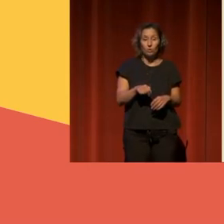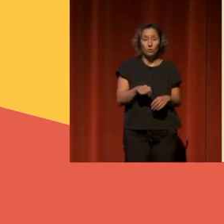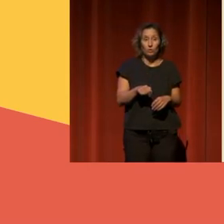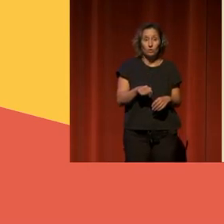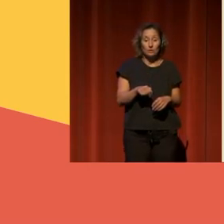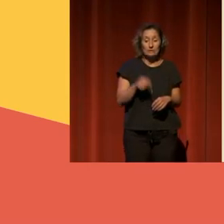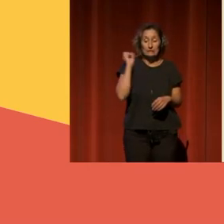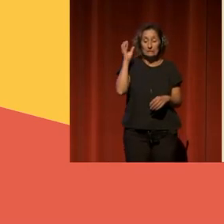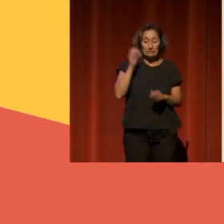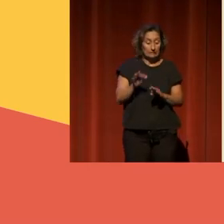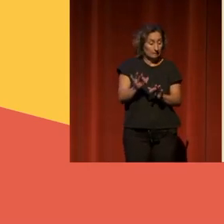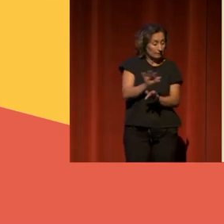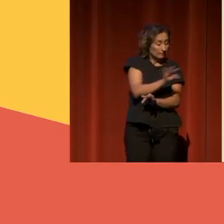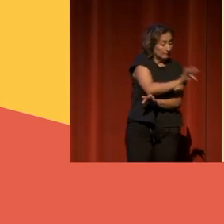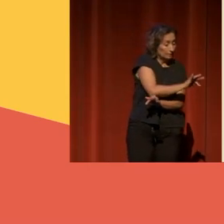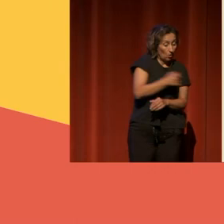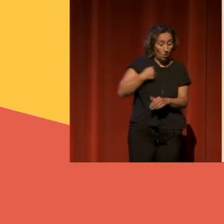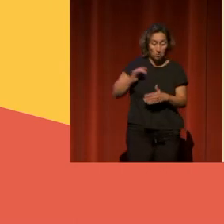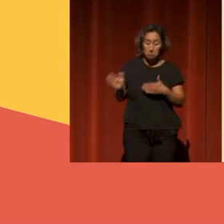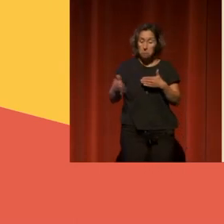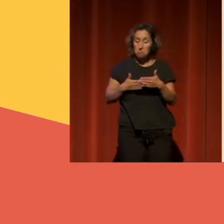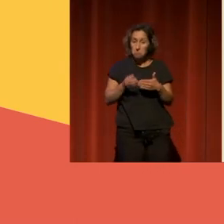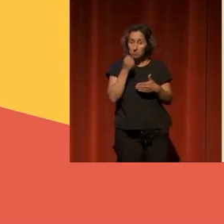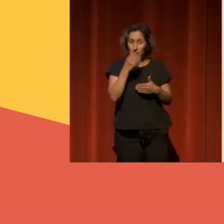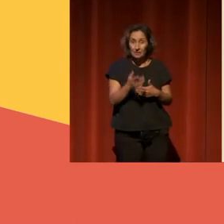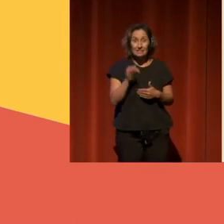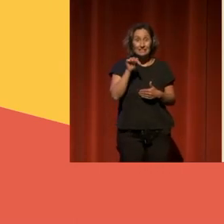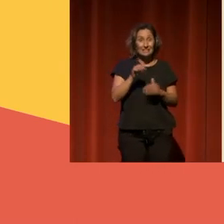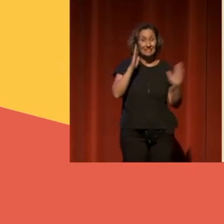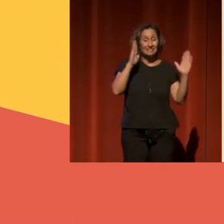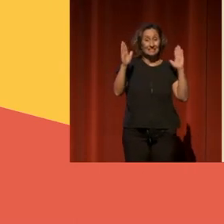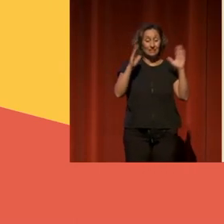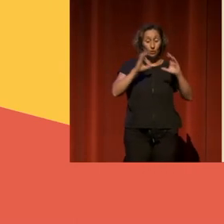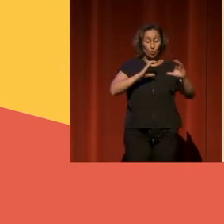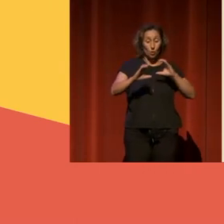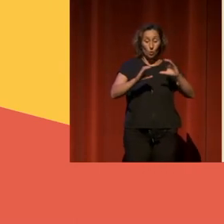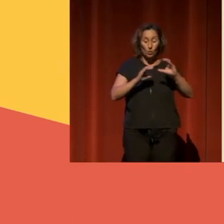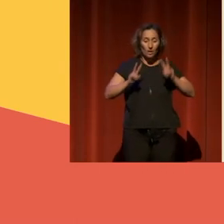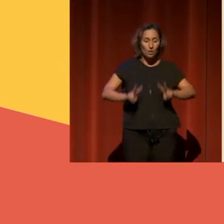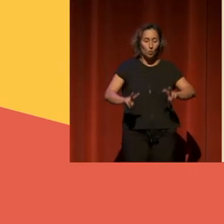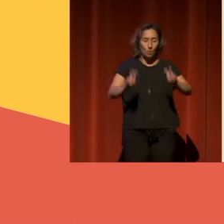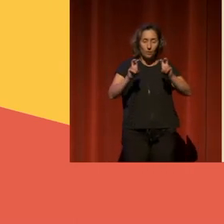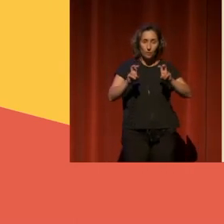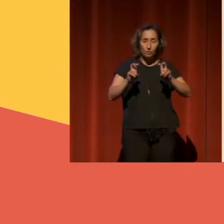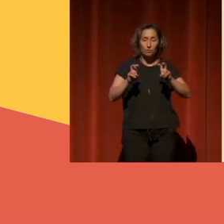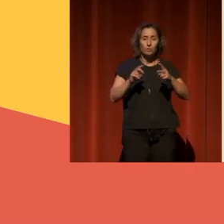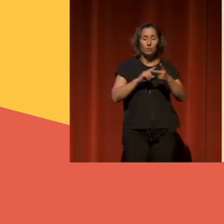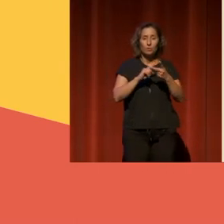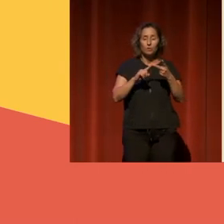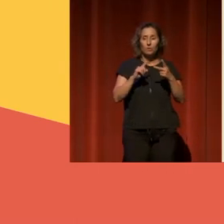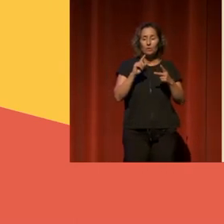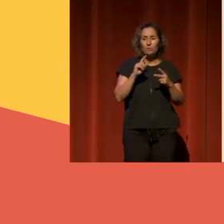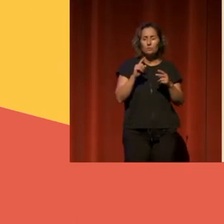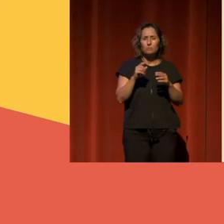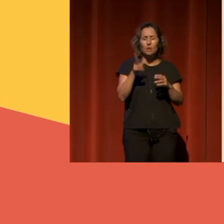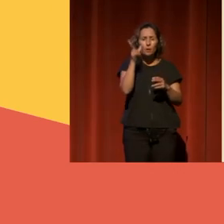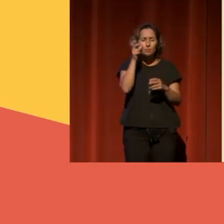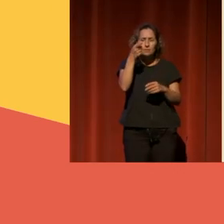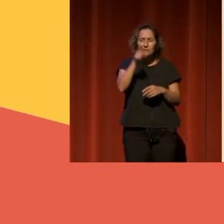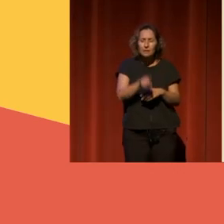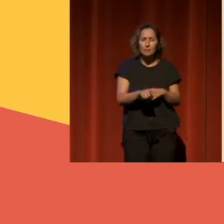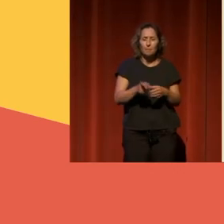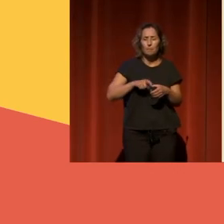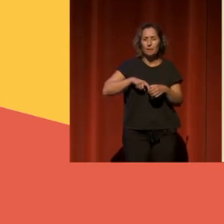otras intervenciones que ha habido, ¿no? Y hemos oído hablar, y en concreto en esta sesión de comunicaciones, de innovación, hemos oído hablar de